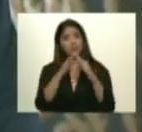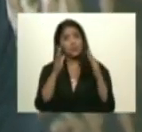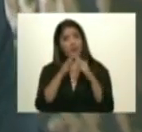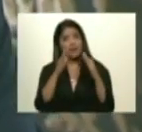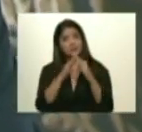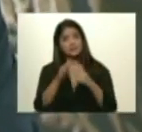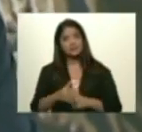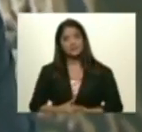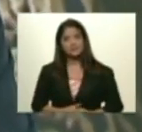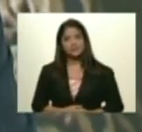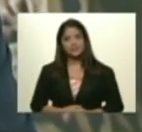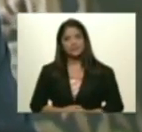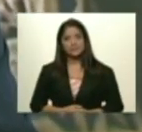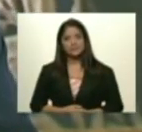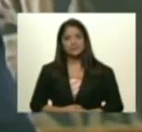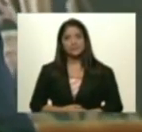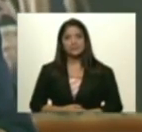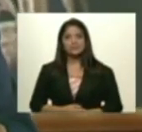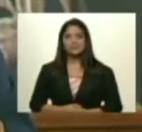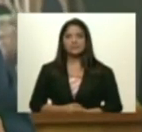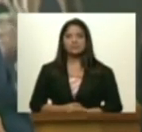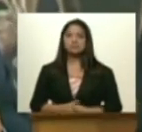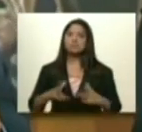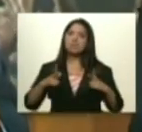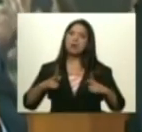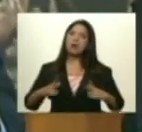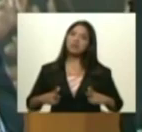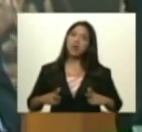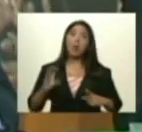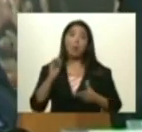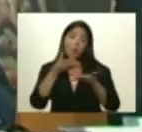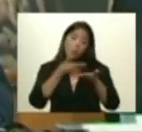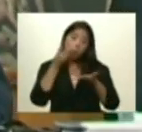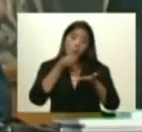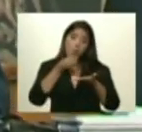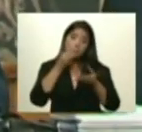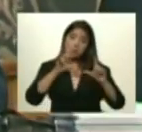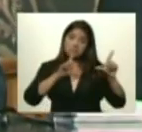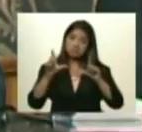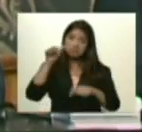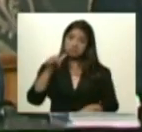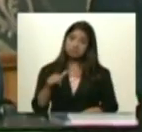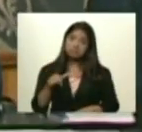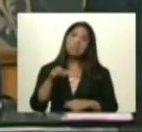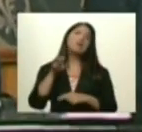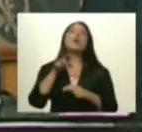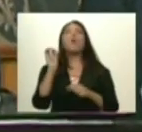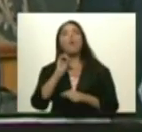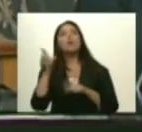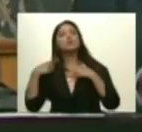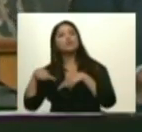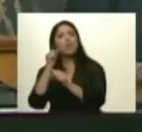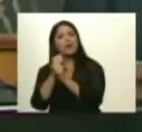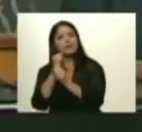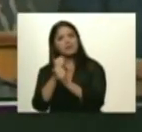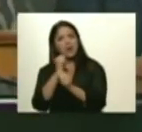descansando, acaba de almorzar, que está en su centro de trabajo.